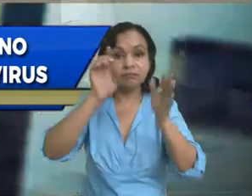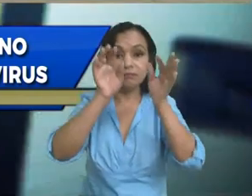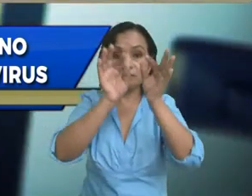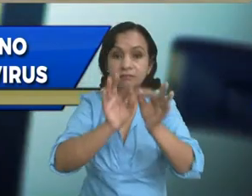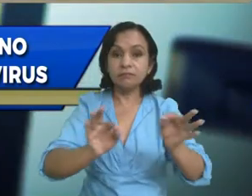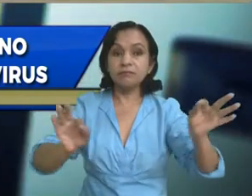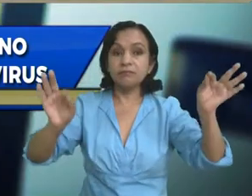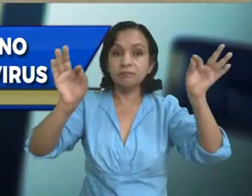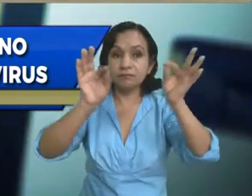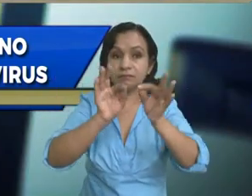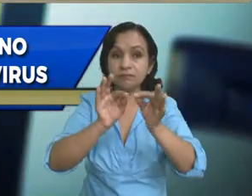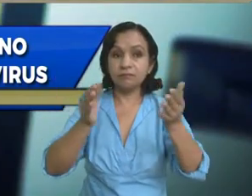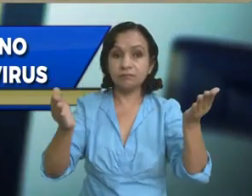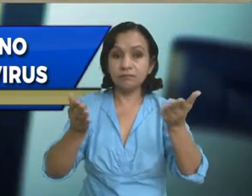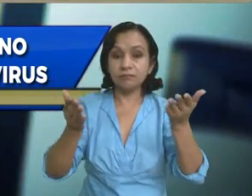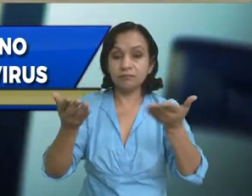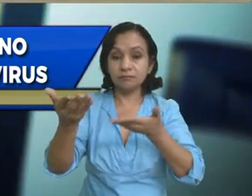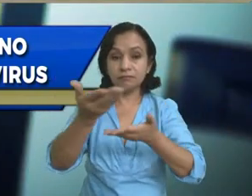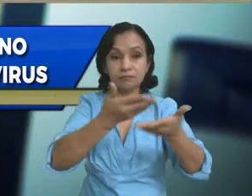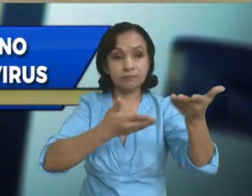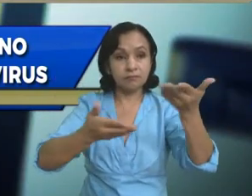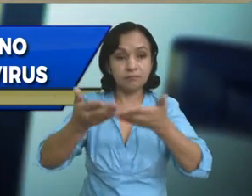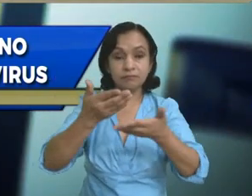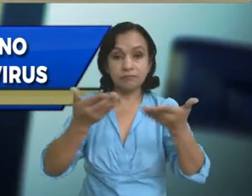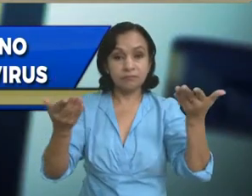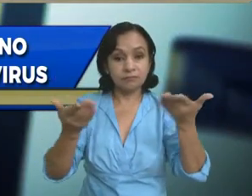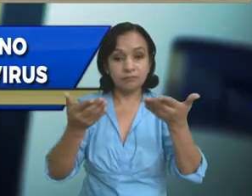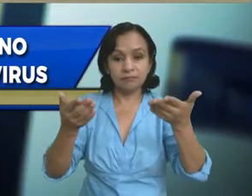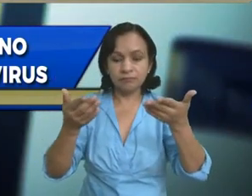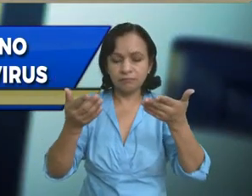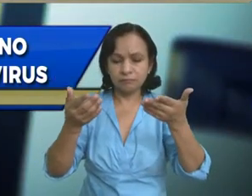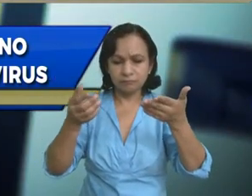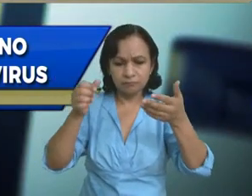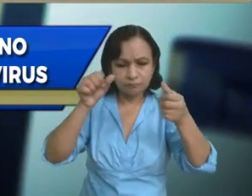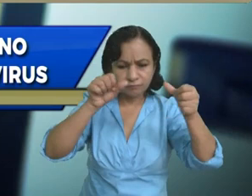importante y es también compartir tecnología,